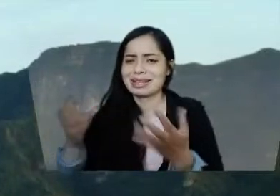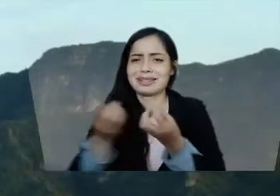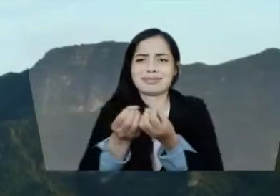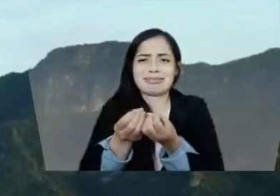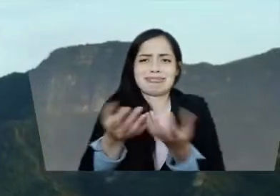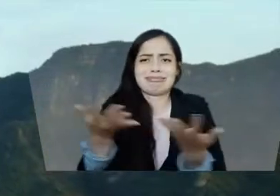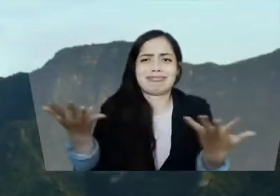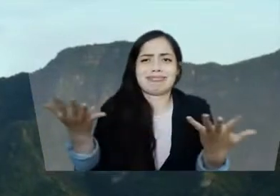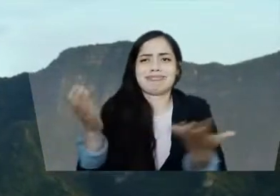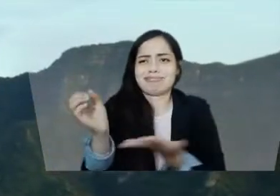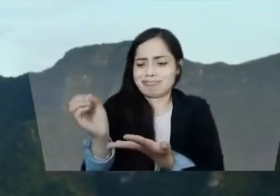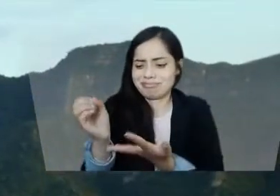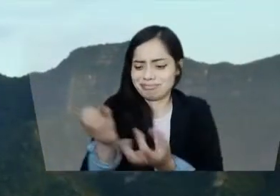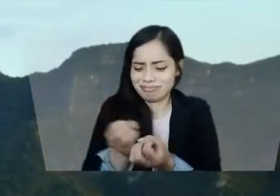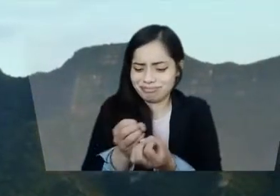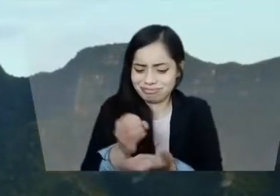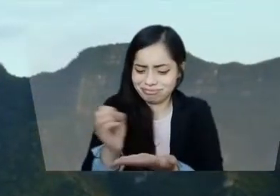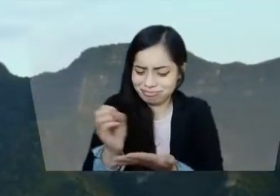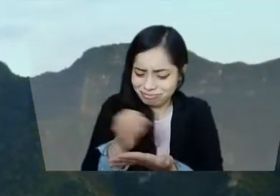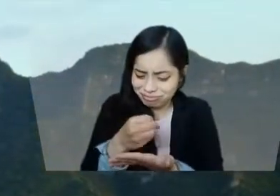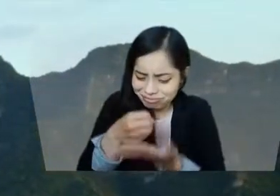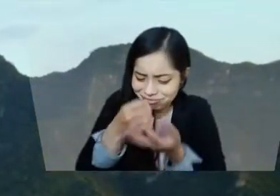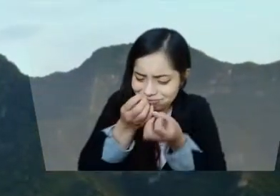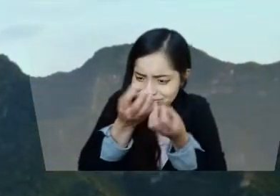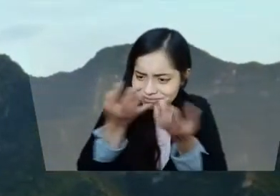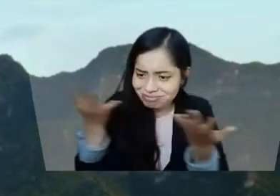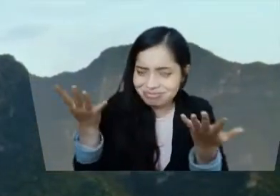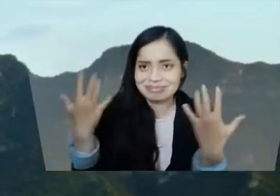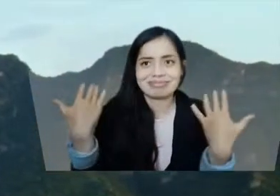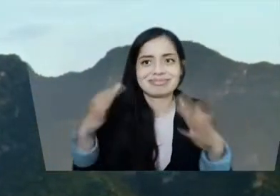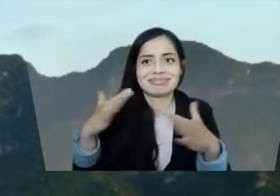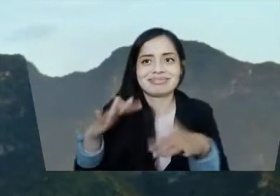¿Cómo esto se puede conservar hacia el futuro? Pues eso no lo vamos a hacer usted y yo,